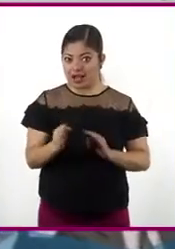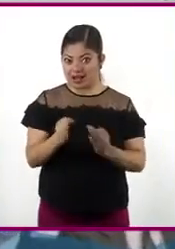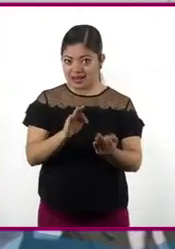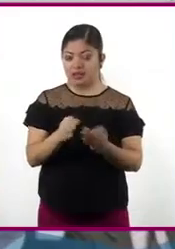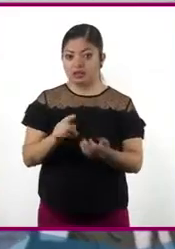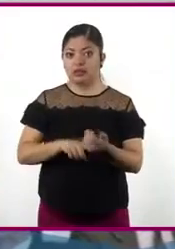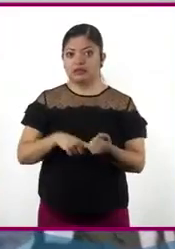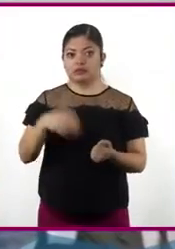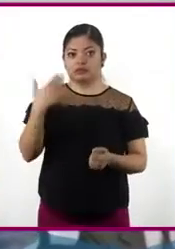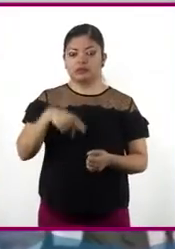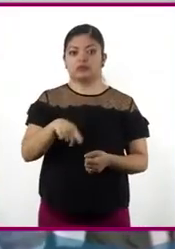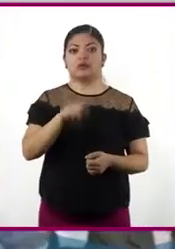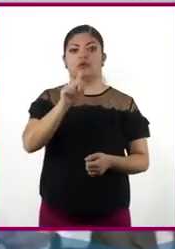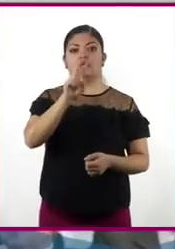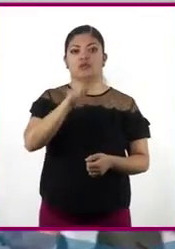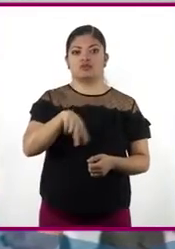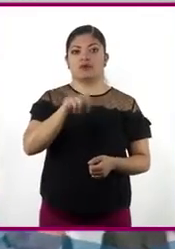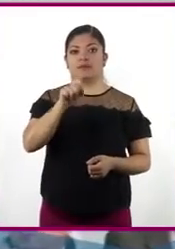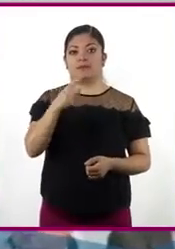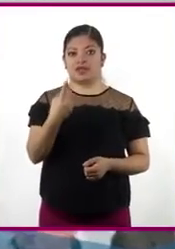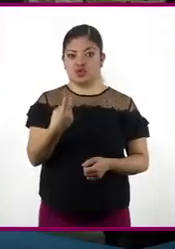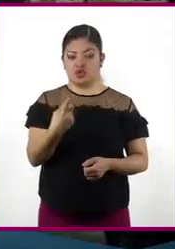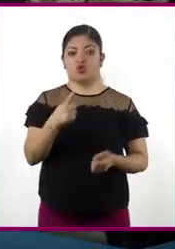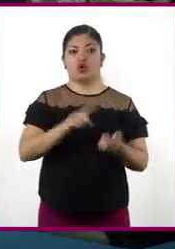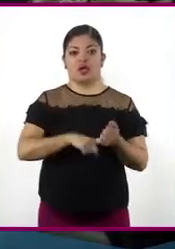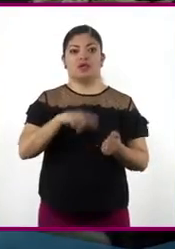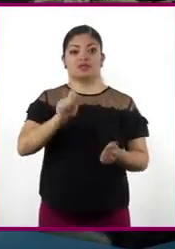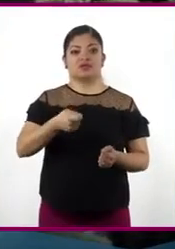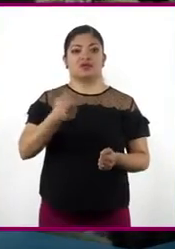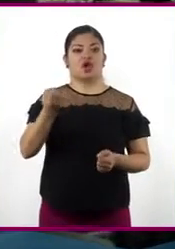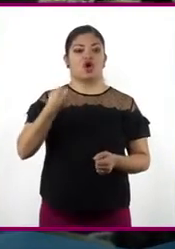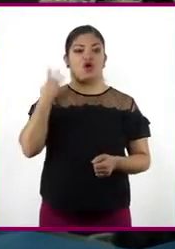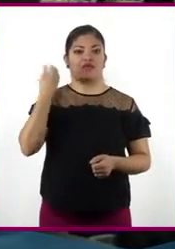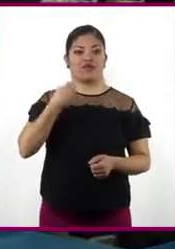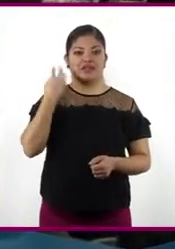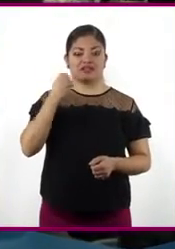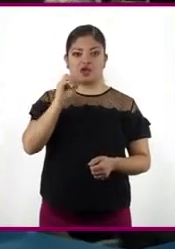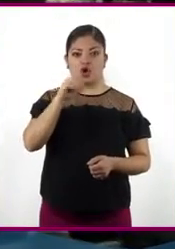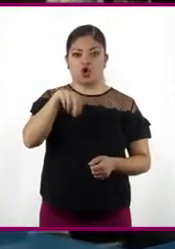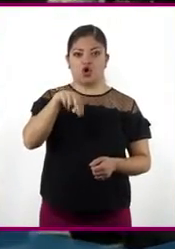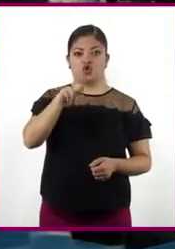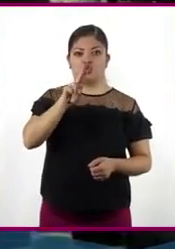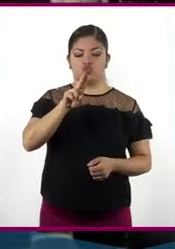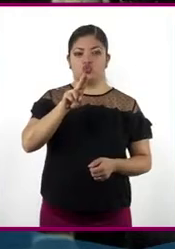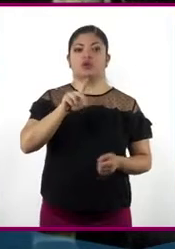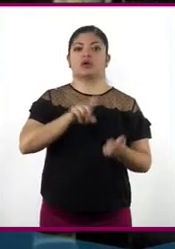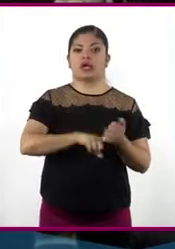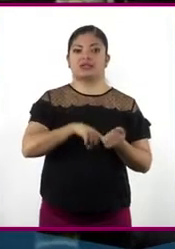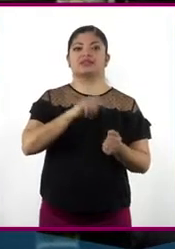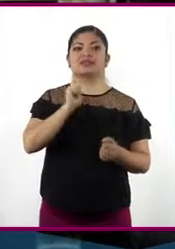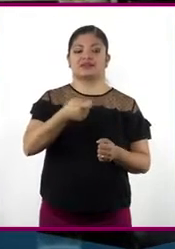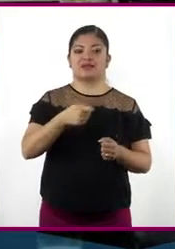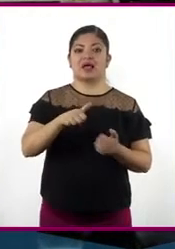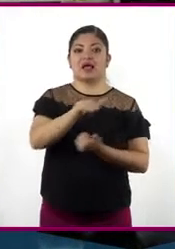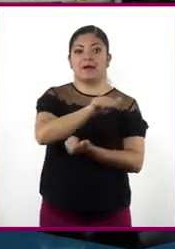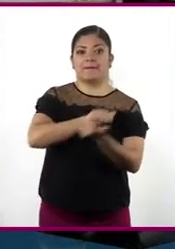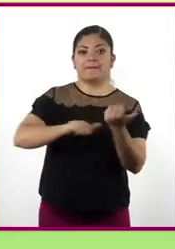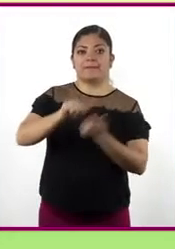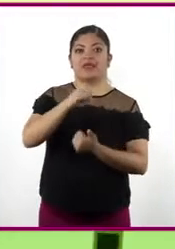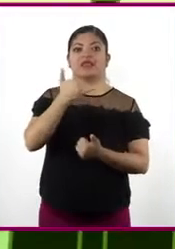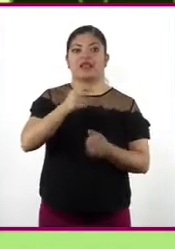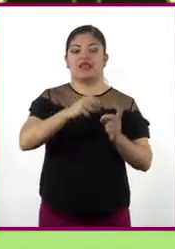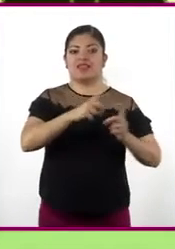en la Agenda 21, la cual fue aprobada en el marco de la Conferencia de las Naciones Unidas sobre el Medio Ambiente y el Desarrollo de Río de